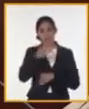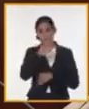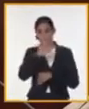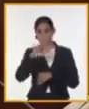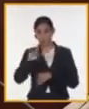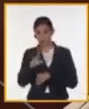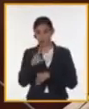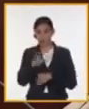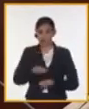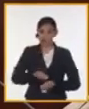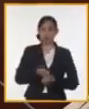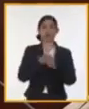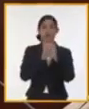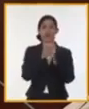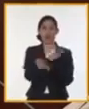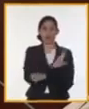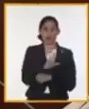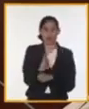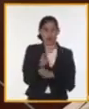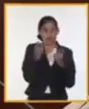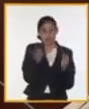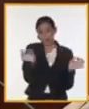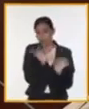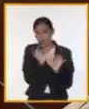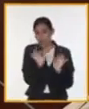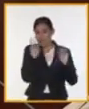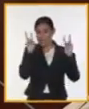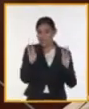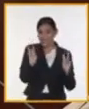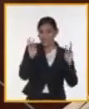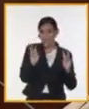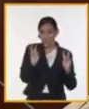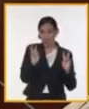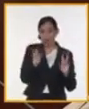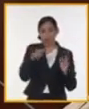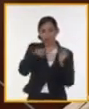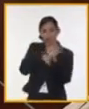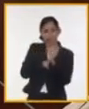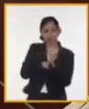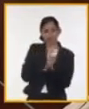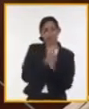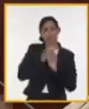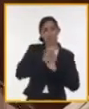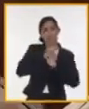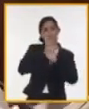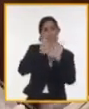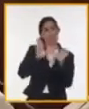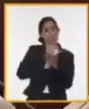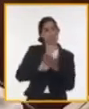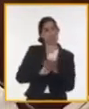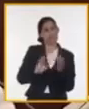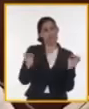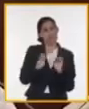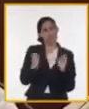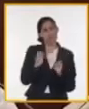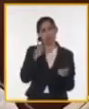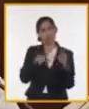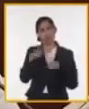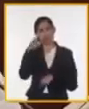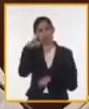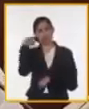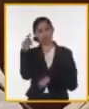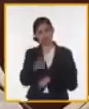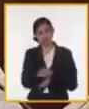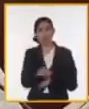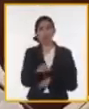todavía quedan pendientes que no se han abordado con toda la profundidad y que el enemigo, por supuesto, constantemente se